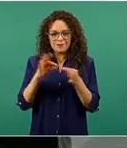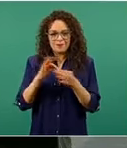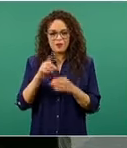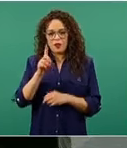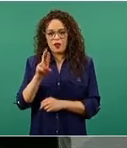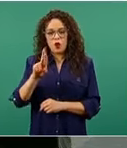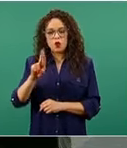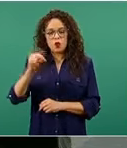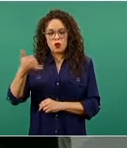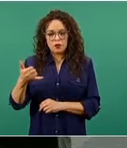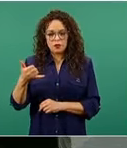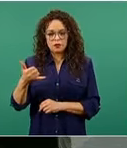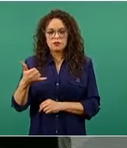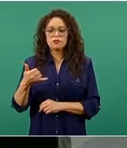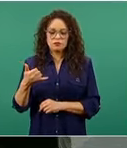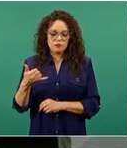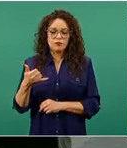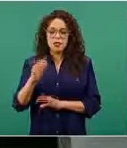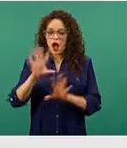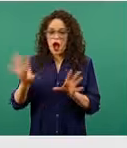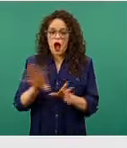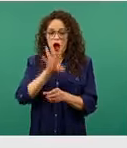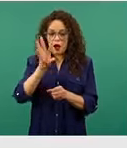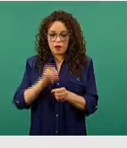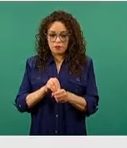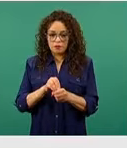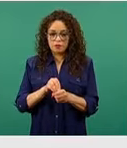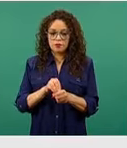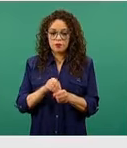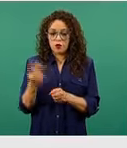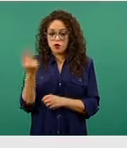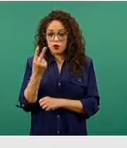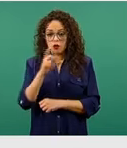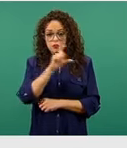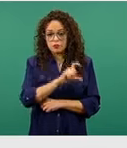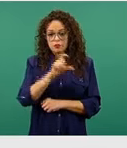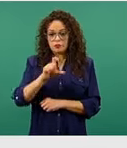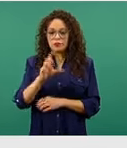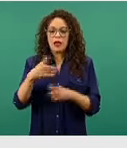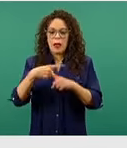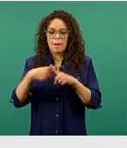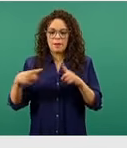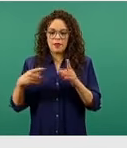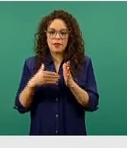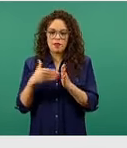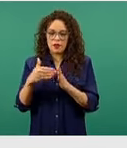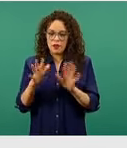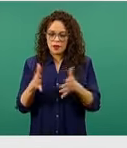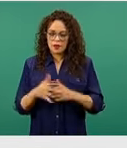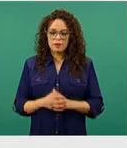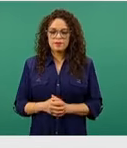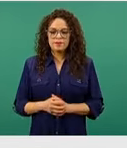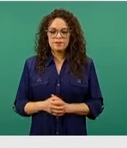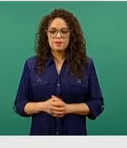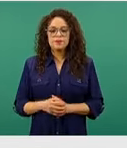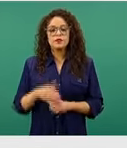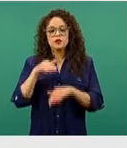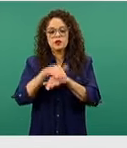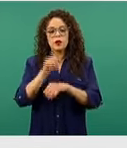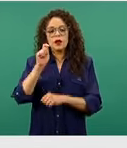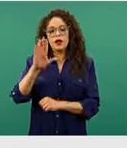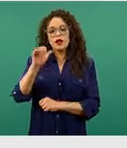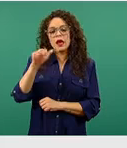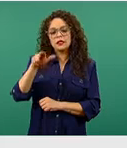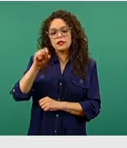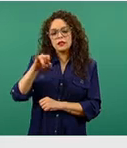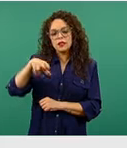9.5 millones ya las dos dosis, ya el esquema completo, bien las dos dosis o una sola dosis en el caso de la vacuna CanSino. No me